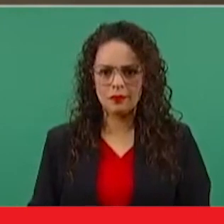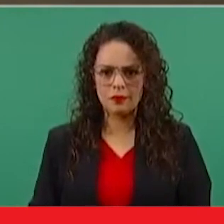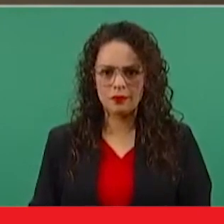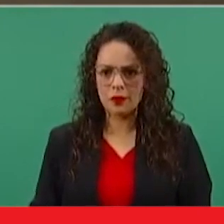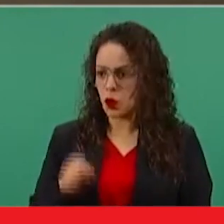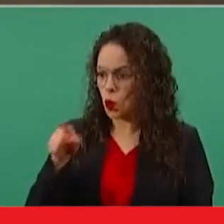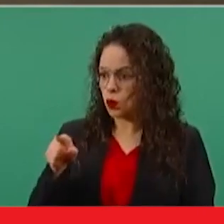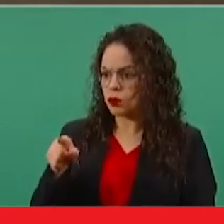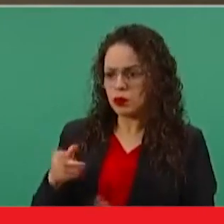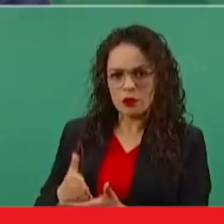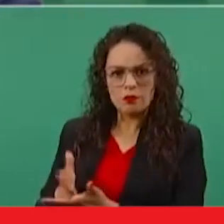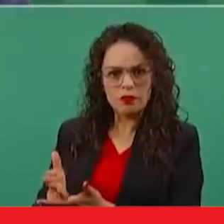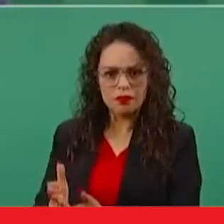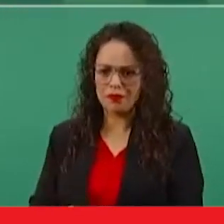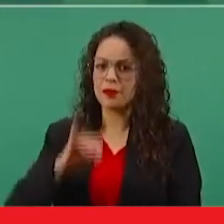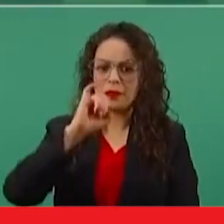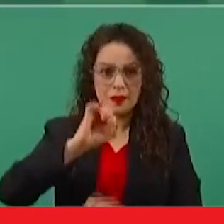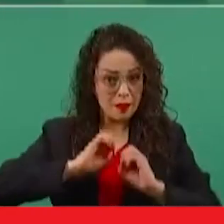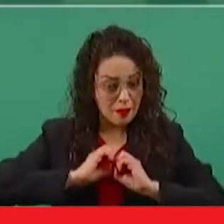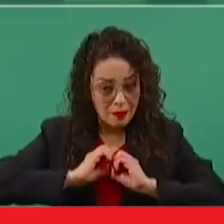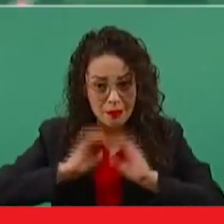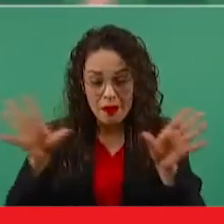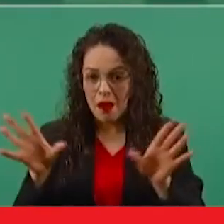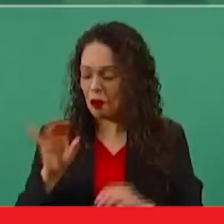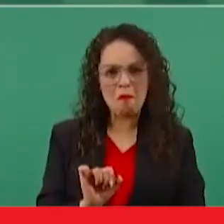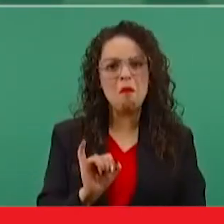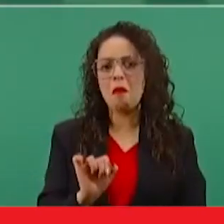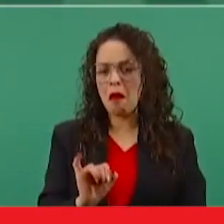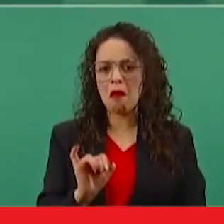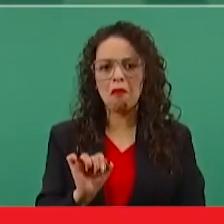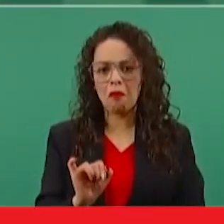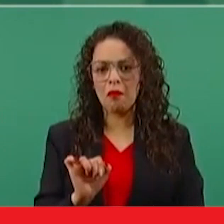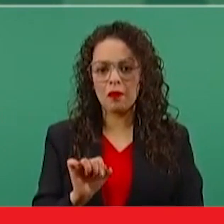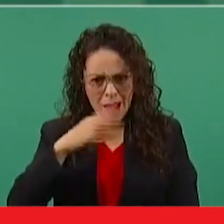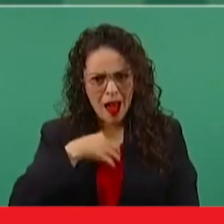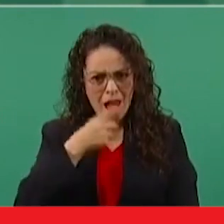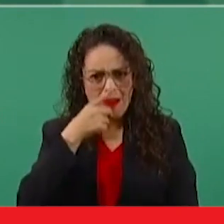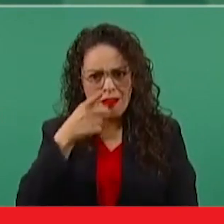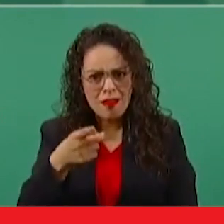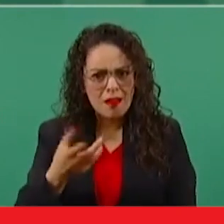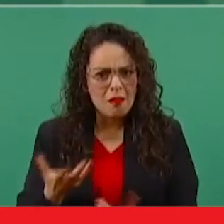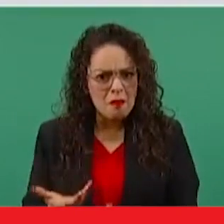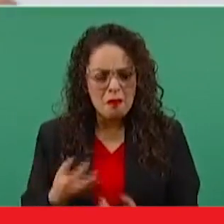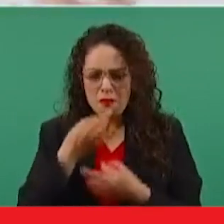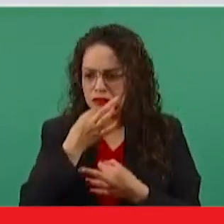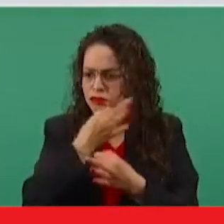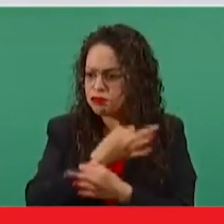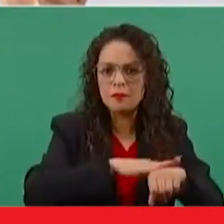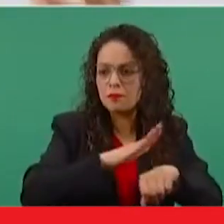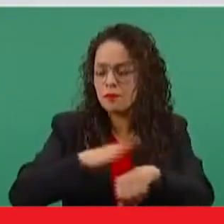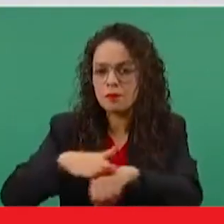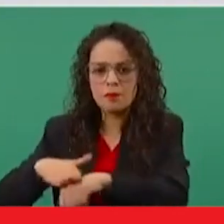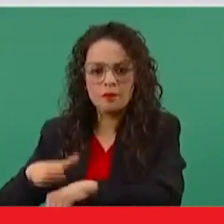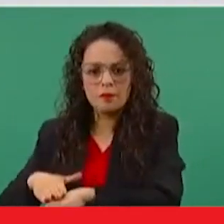sí claro que sí sí aquí este lo di a conocer si es de dominio público lo estoy diciendo